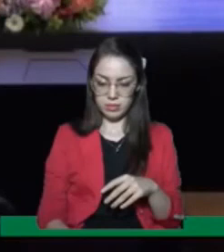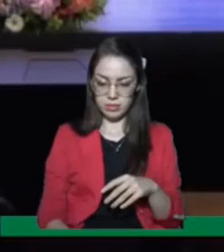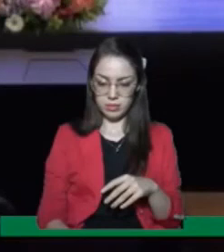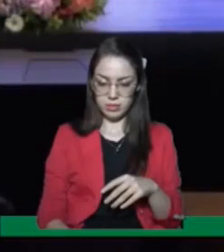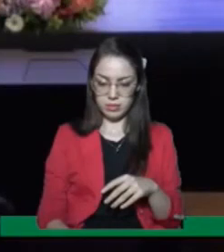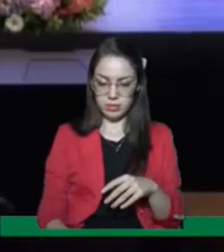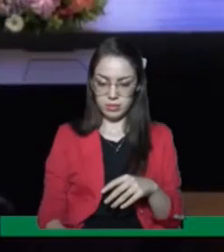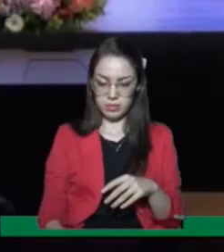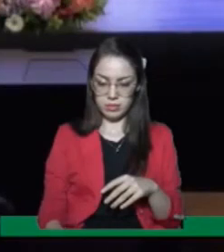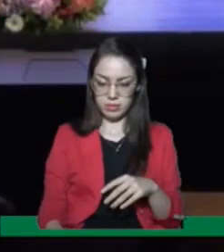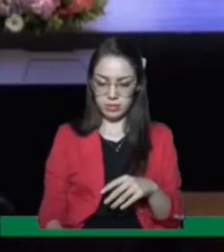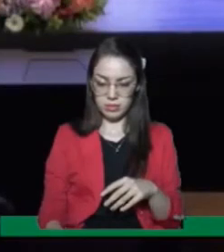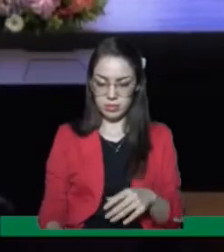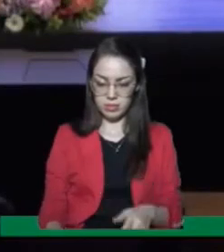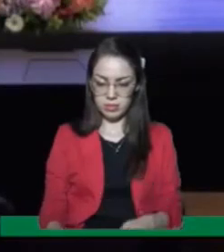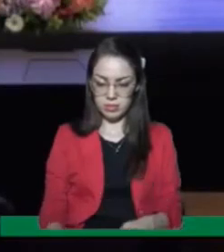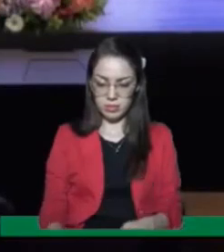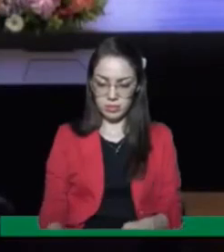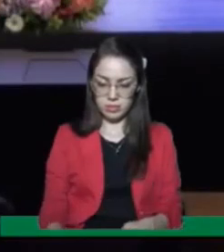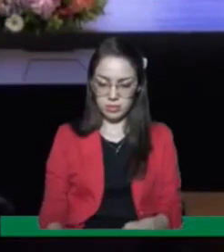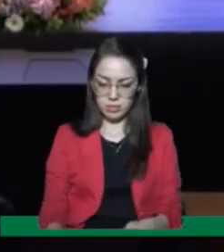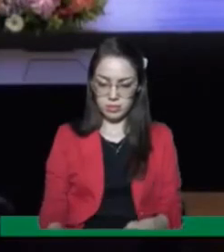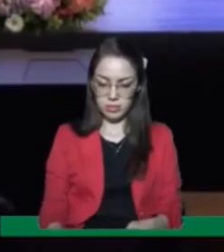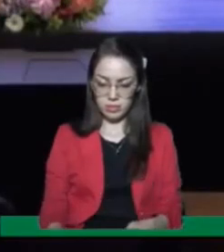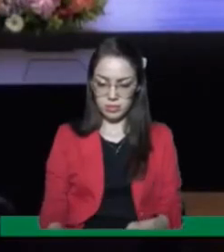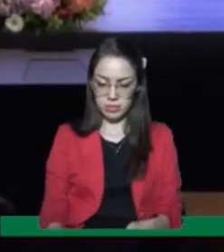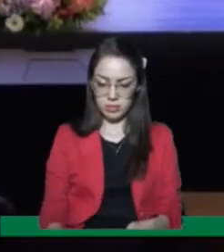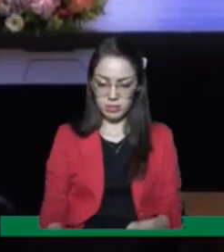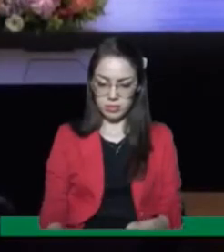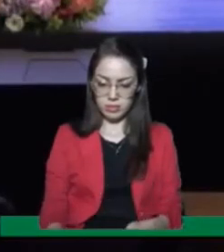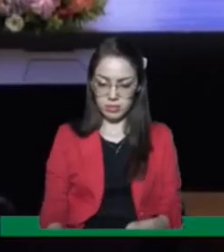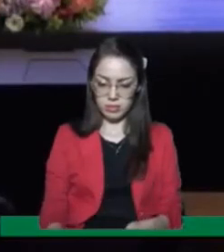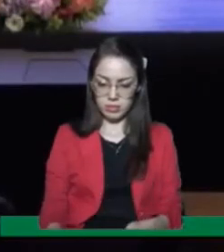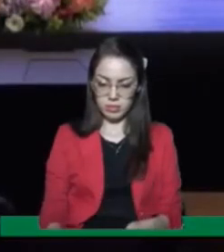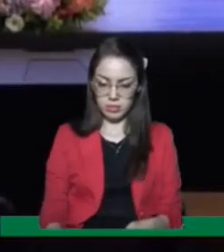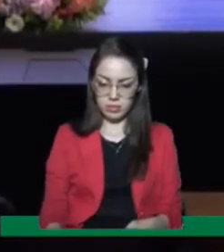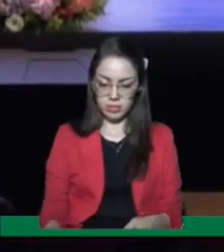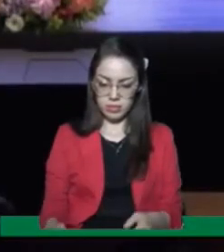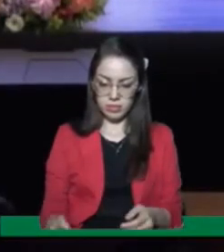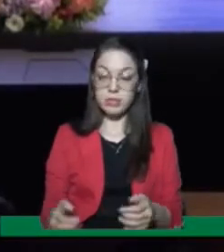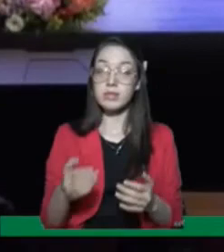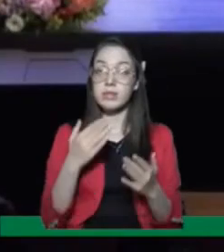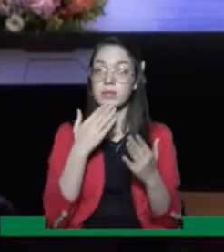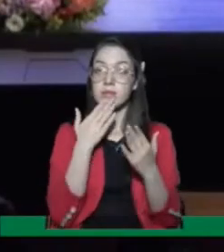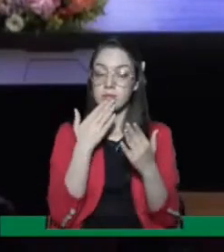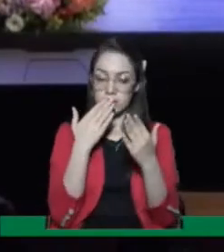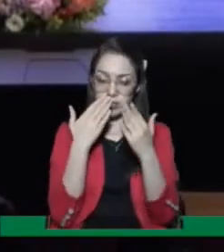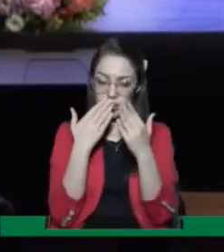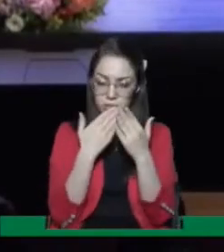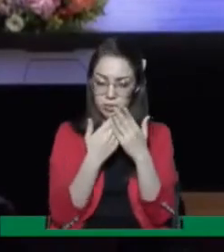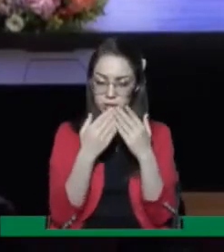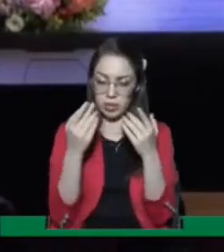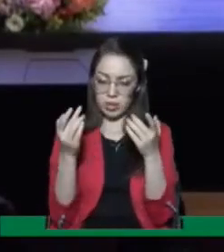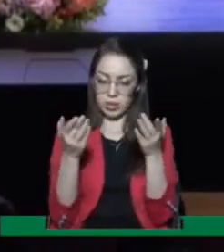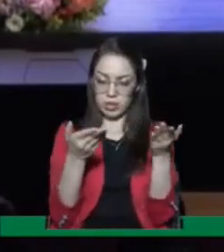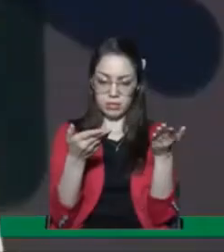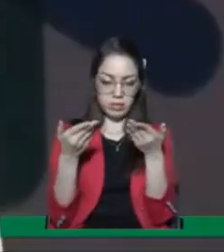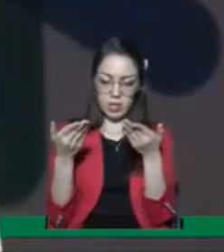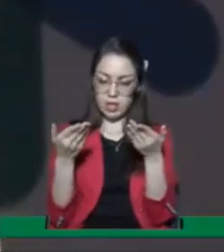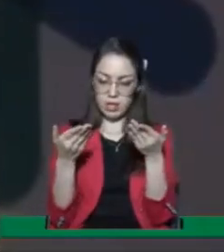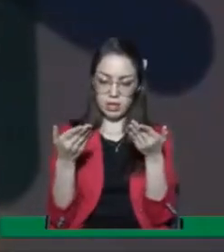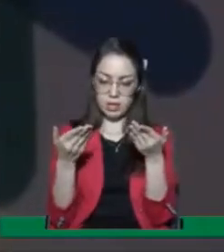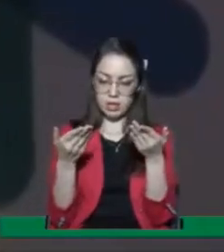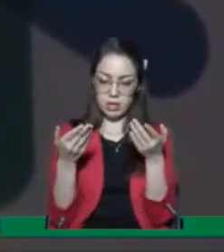bueno muchas gracias a ustedes tres por acompañarnos muchas gracias por representar a cada santa elena san javier